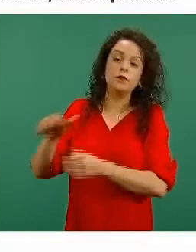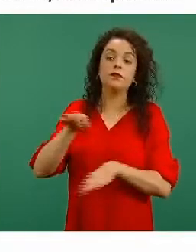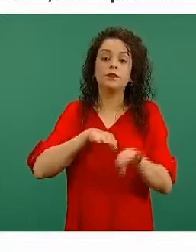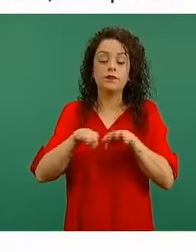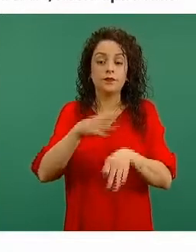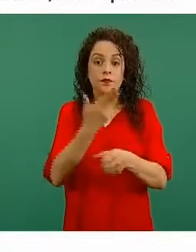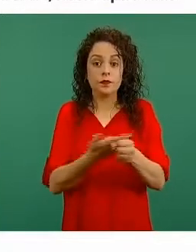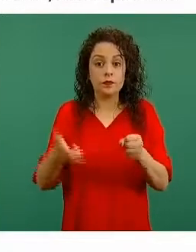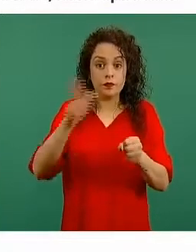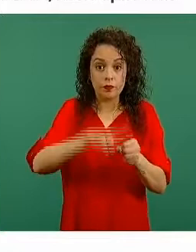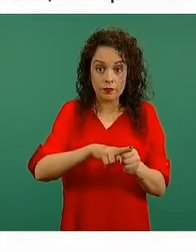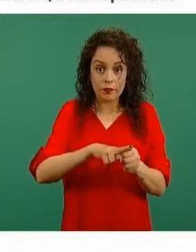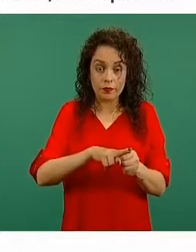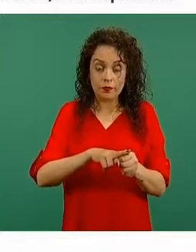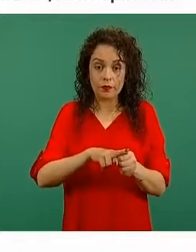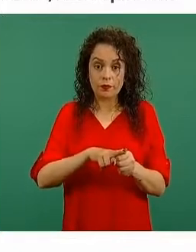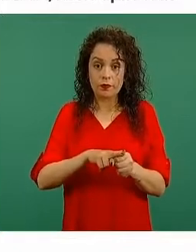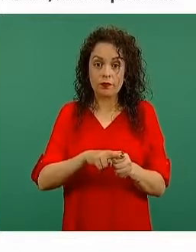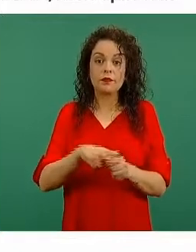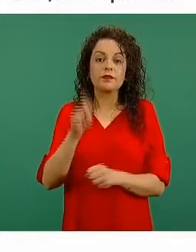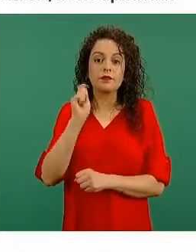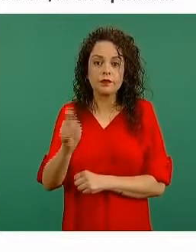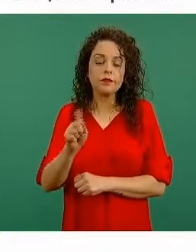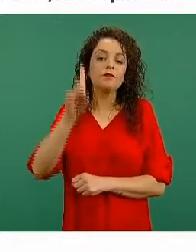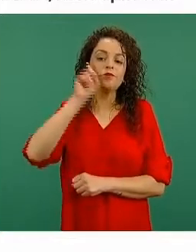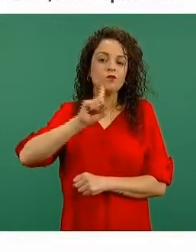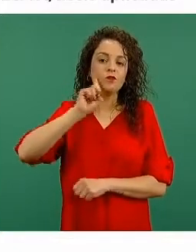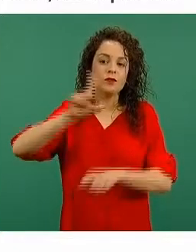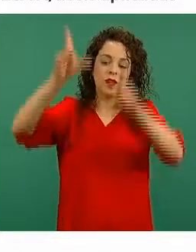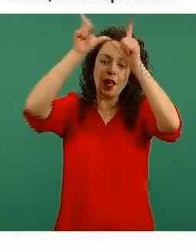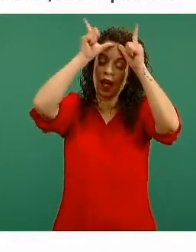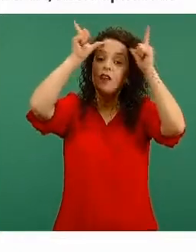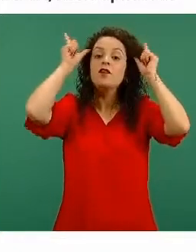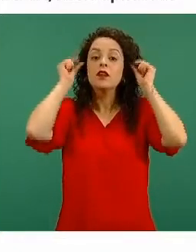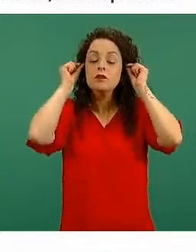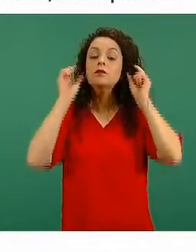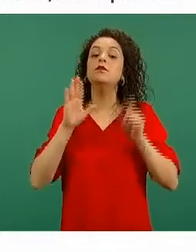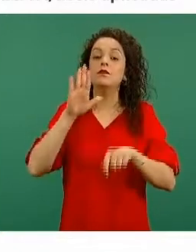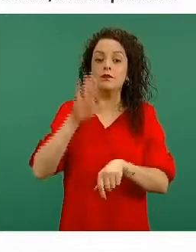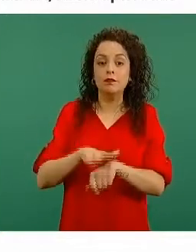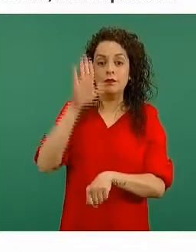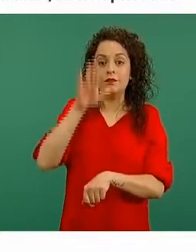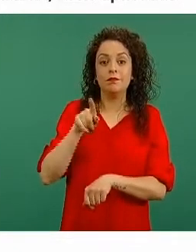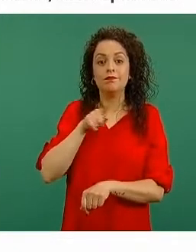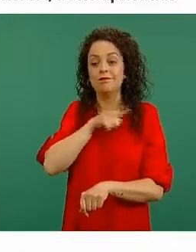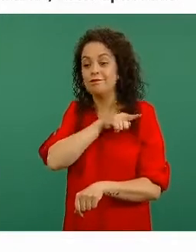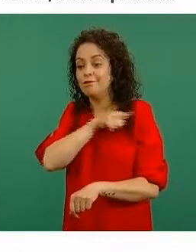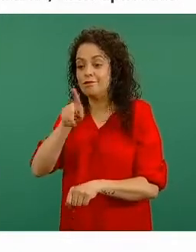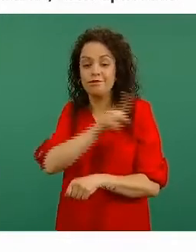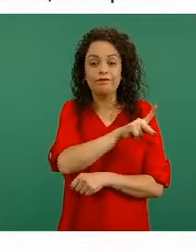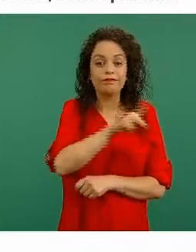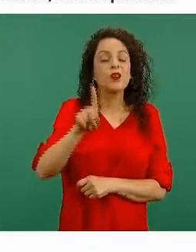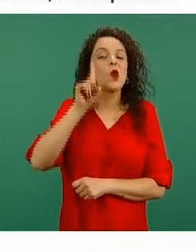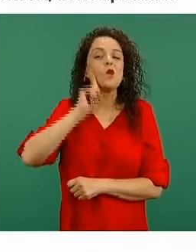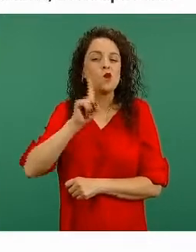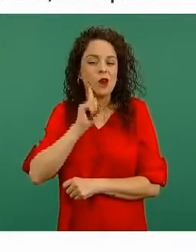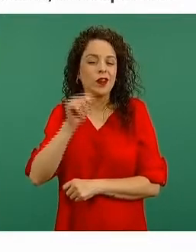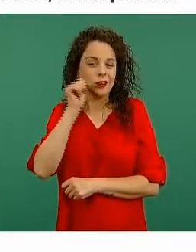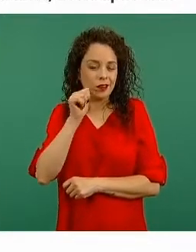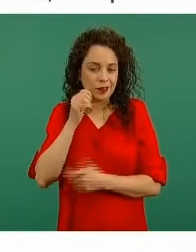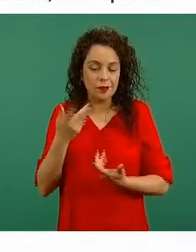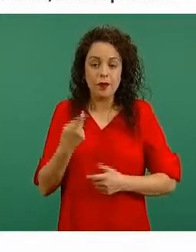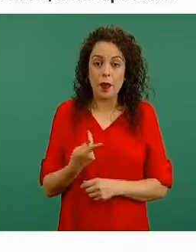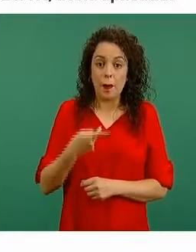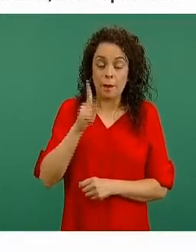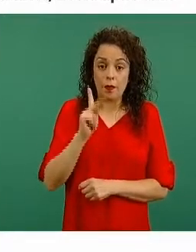que está en las unidades COVID son enfermeras y son mayoritariamente mujeres, pero también entre